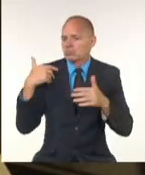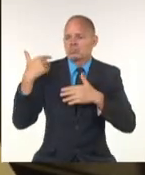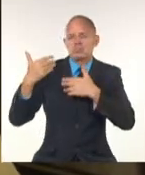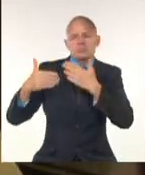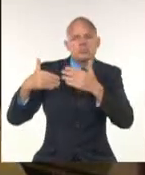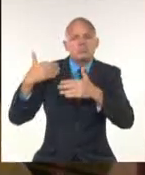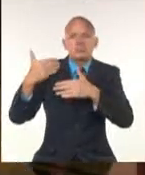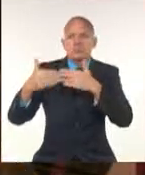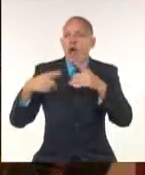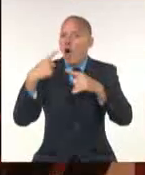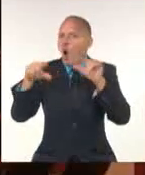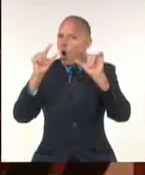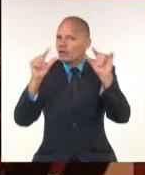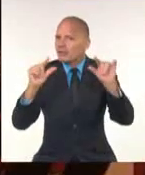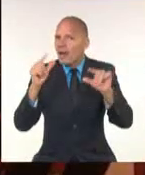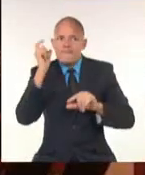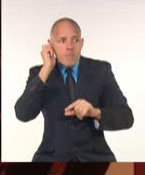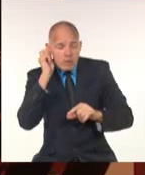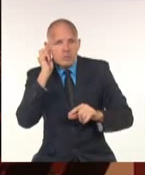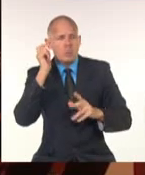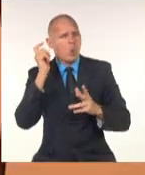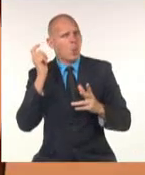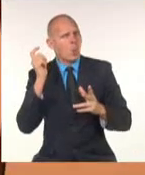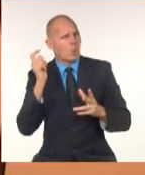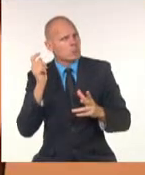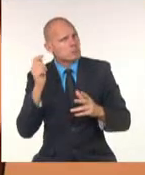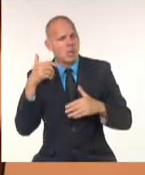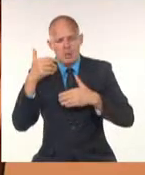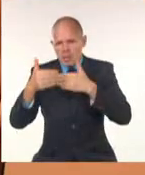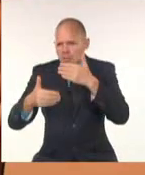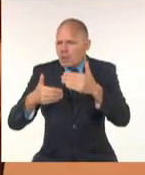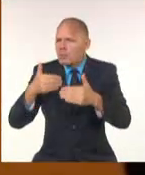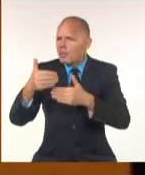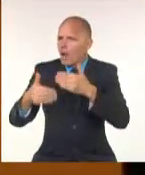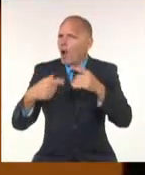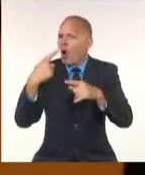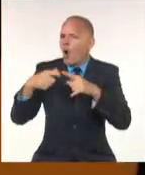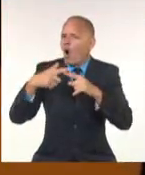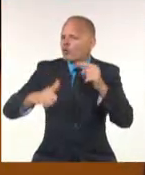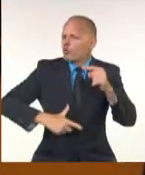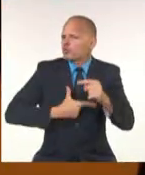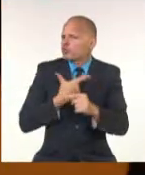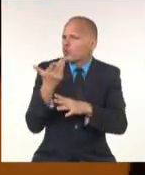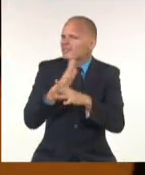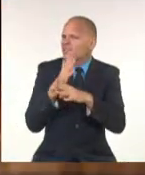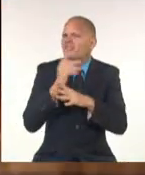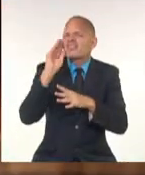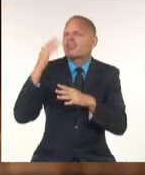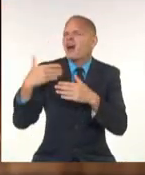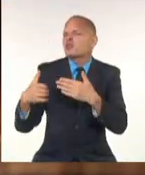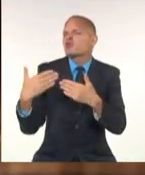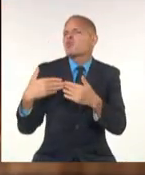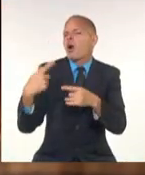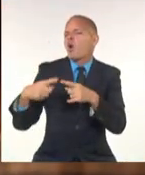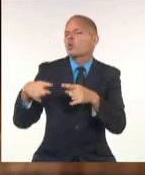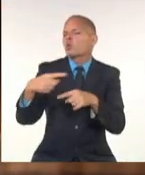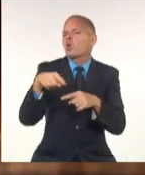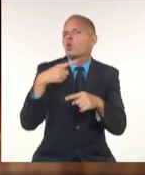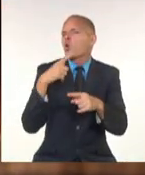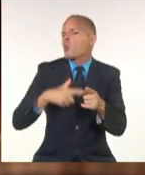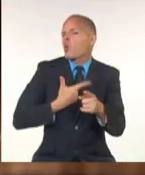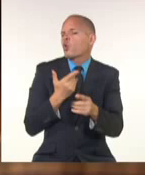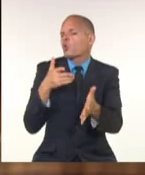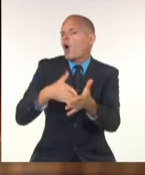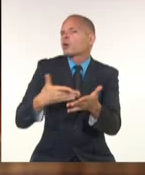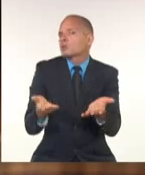la cultura en los territorios periféricos. Al final siempre yo creo que la sabiduría de nuestro Estado, que ha sabido